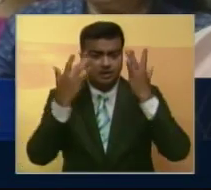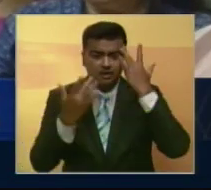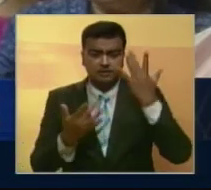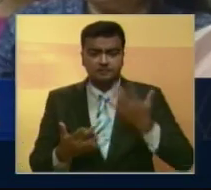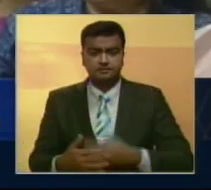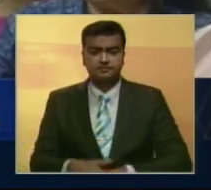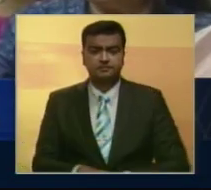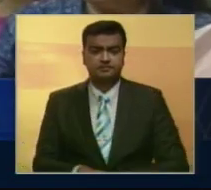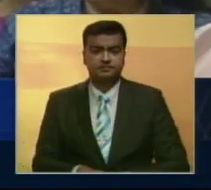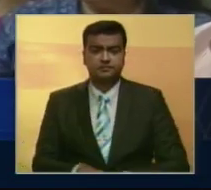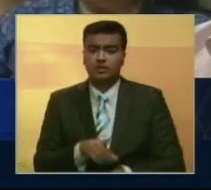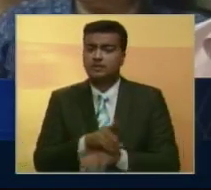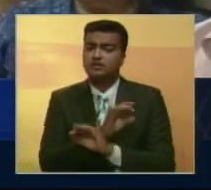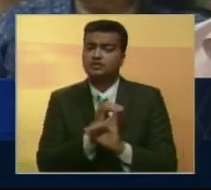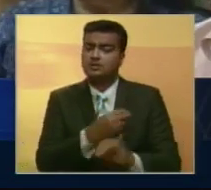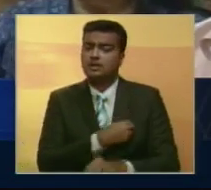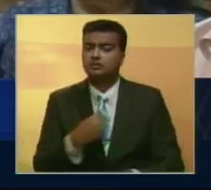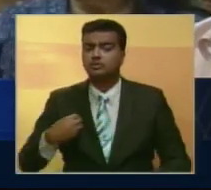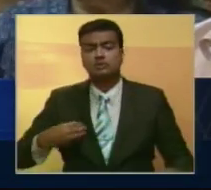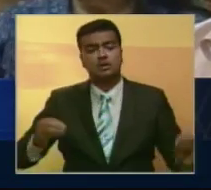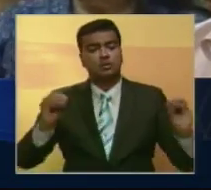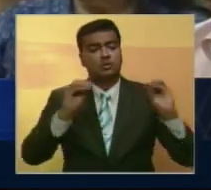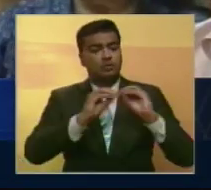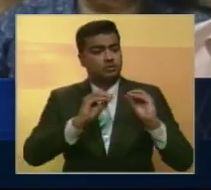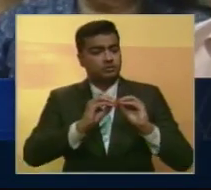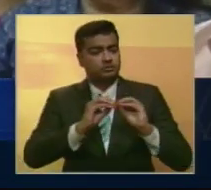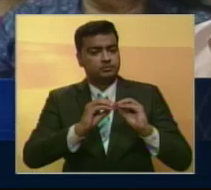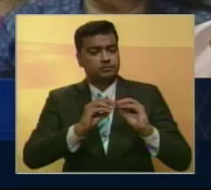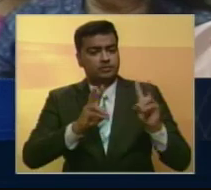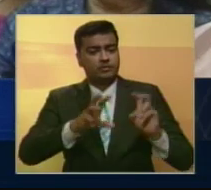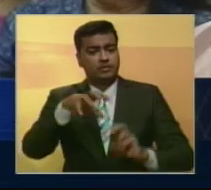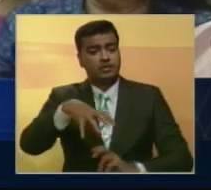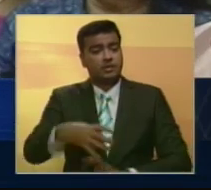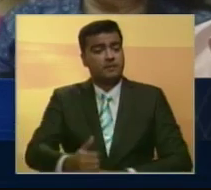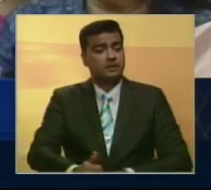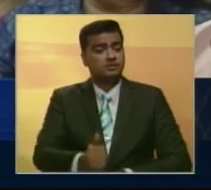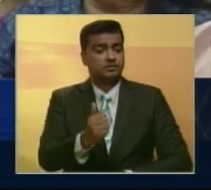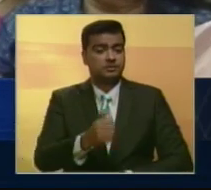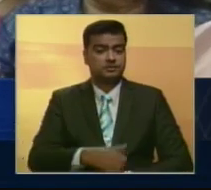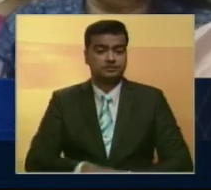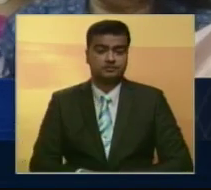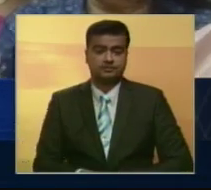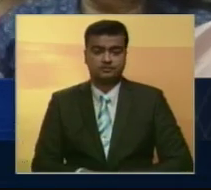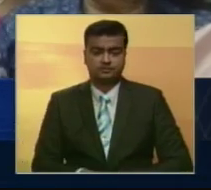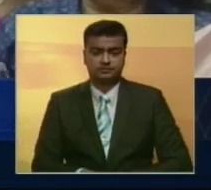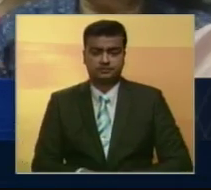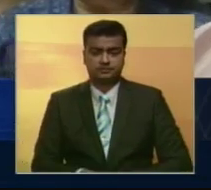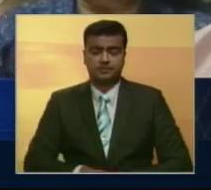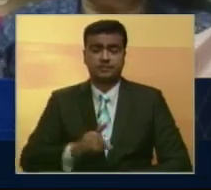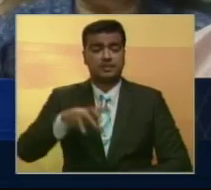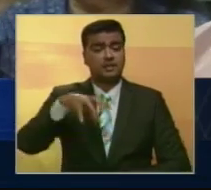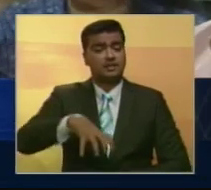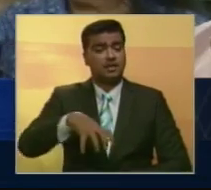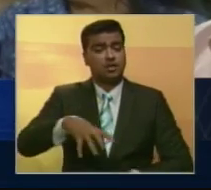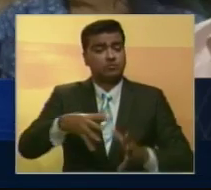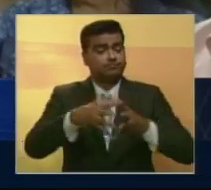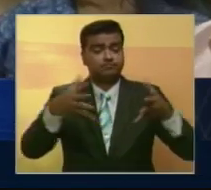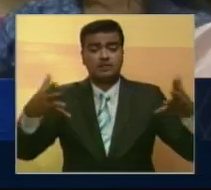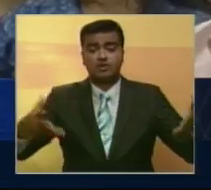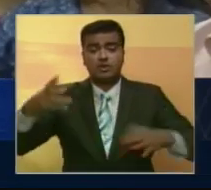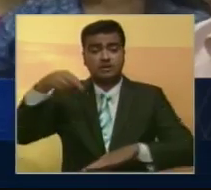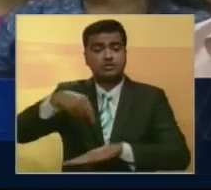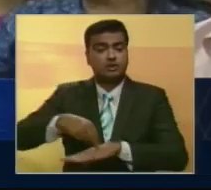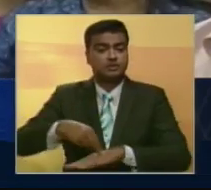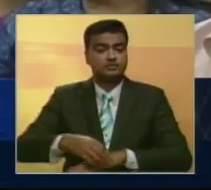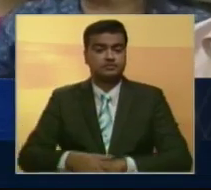estos momentos ya nos hemos puesto de acuerdo para la activación de los Estados Mayores regionales y del Estado Mayor